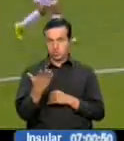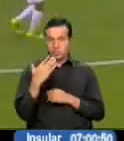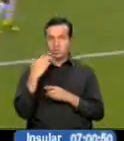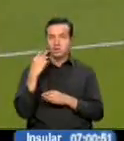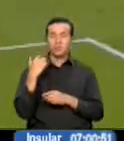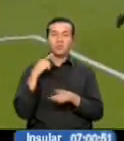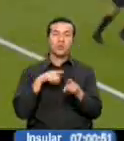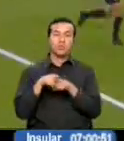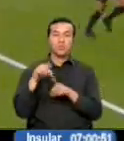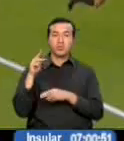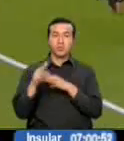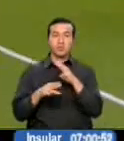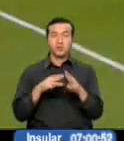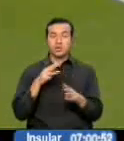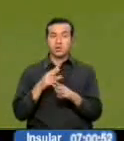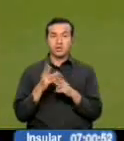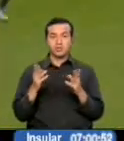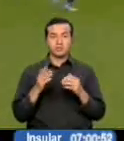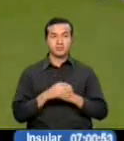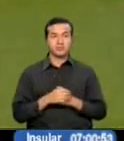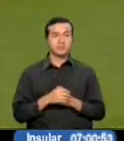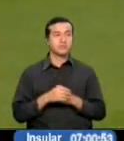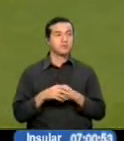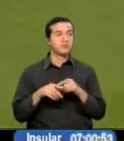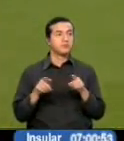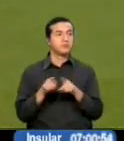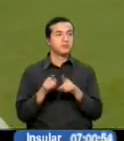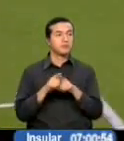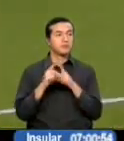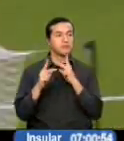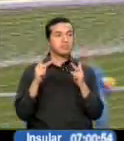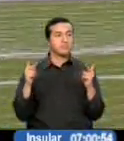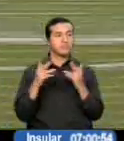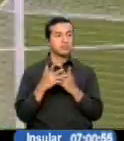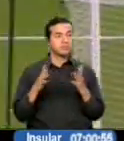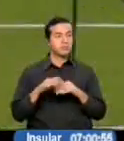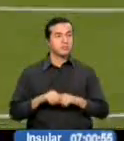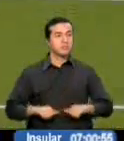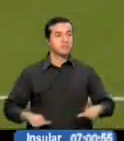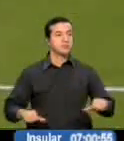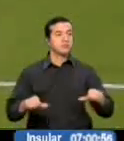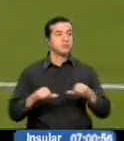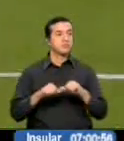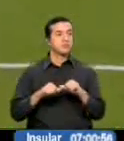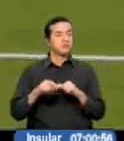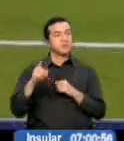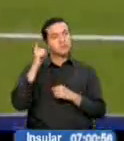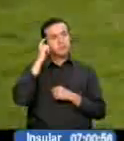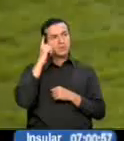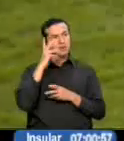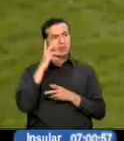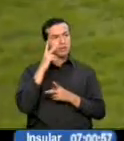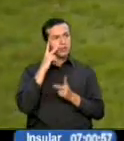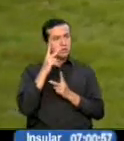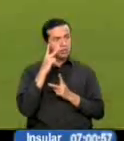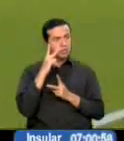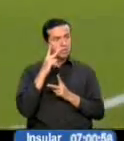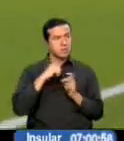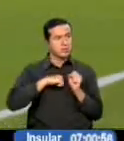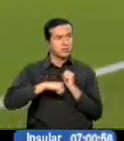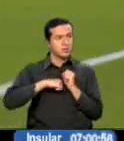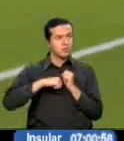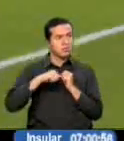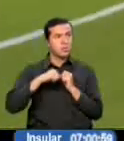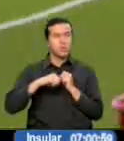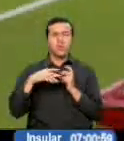mundial sub-20. Para verlo desde otro ángulo, ahí está pisando el área y parecía que intentaba centrar, pero la pelota se fue al arco.